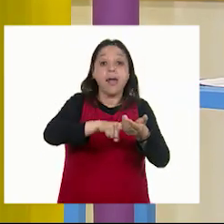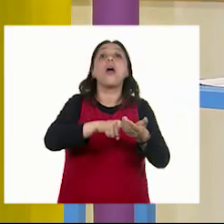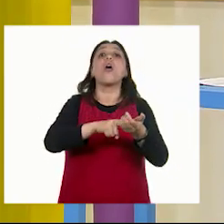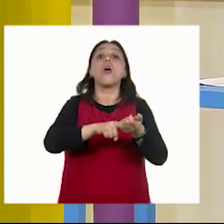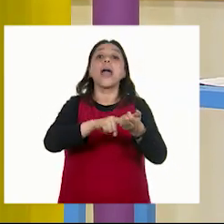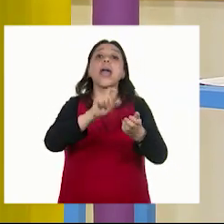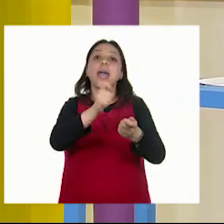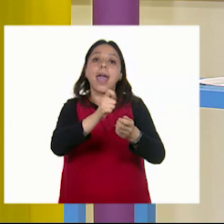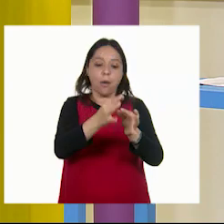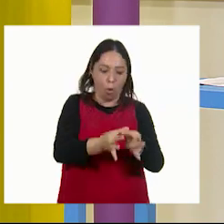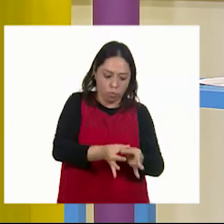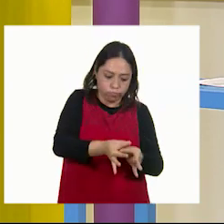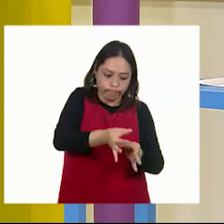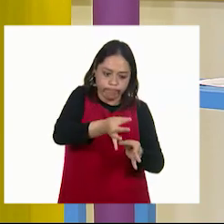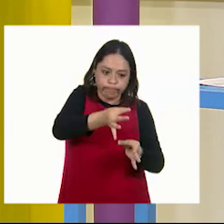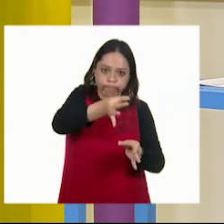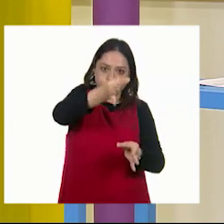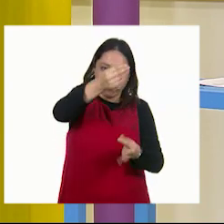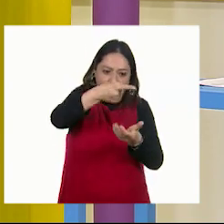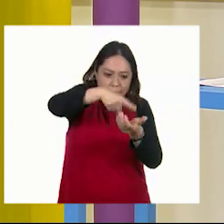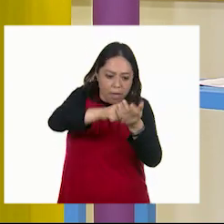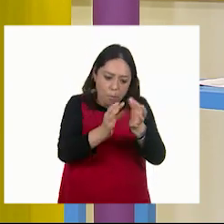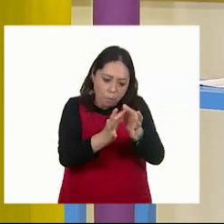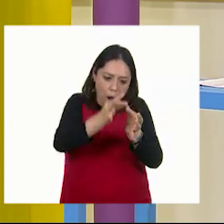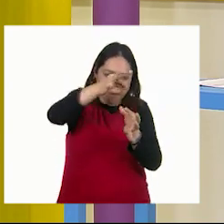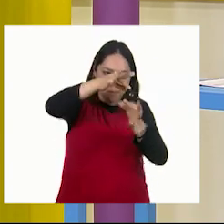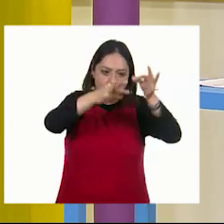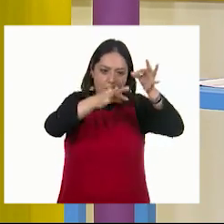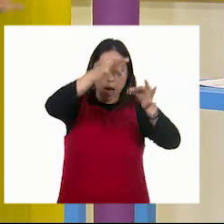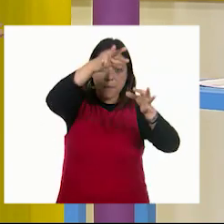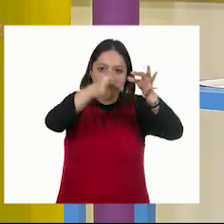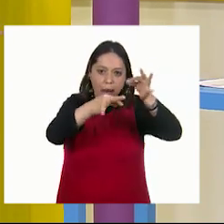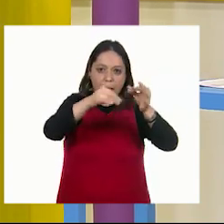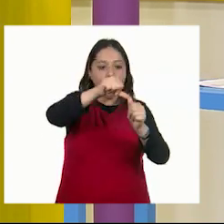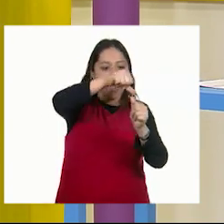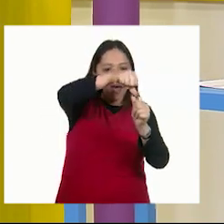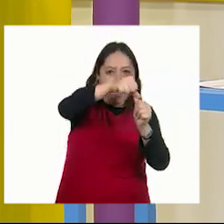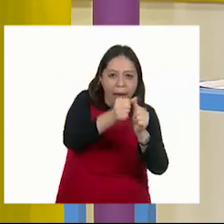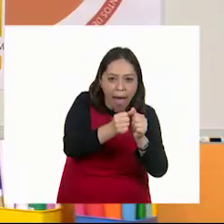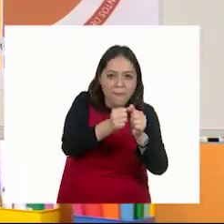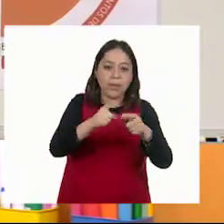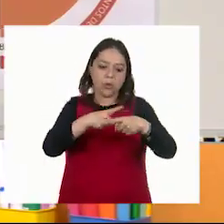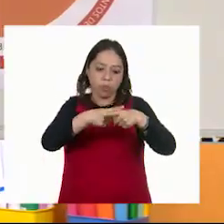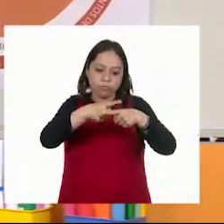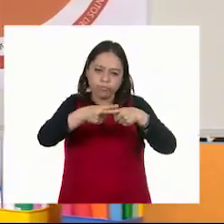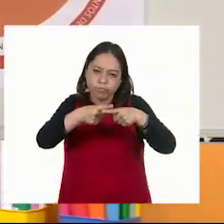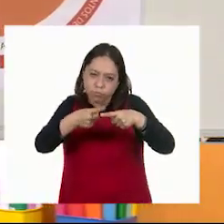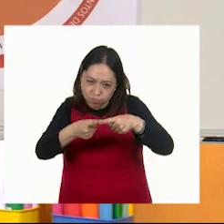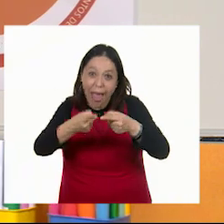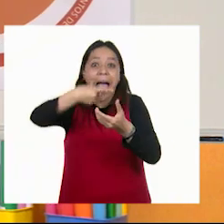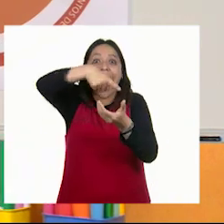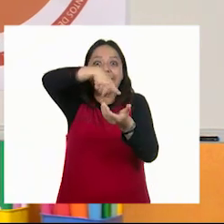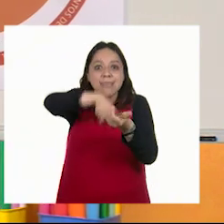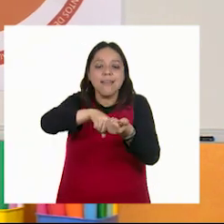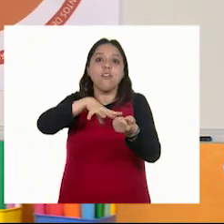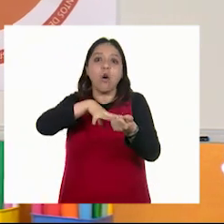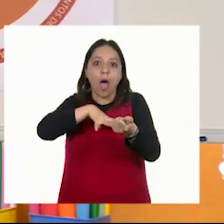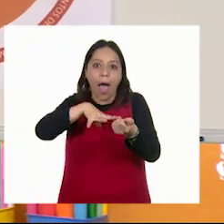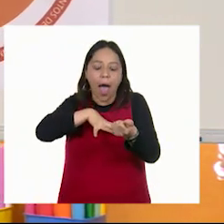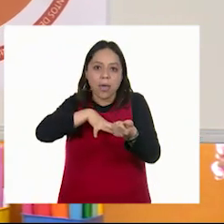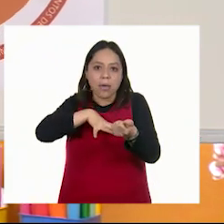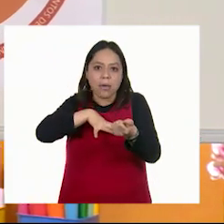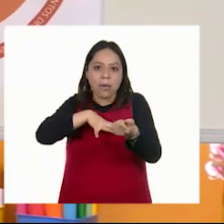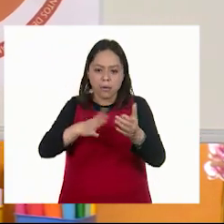dentro de una vaina. Como los frijoles, como las habas o los chícharos. ¡Ay! Esas van en el grupo...